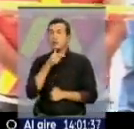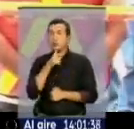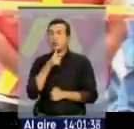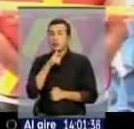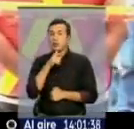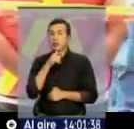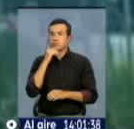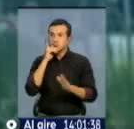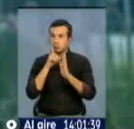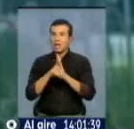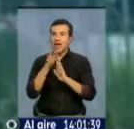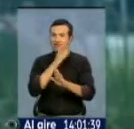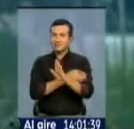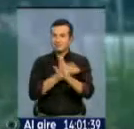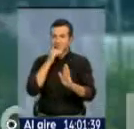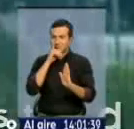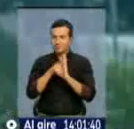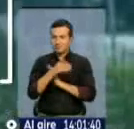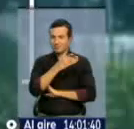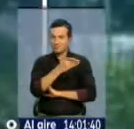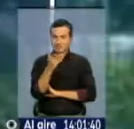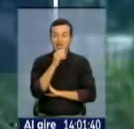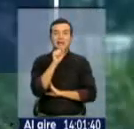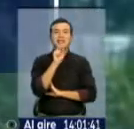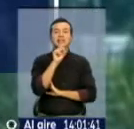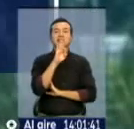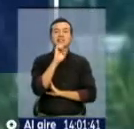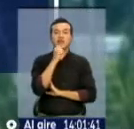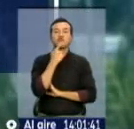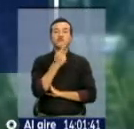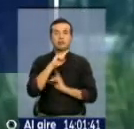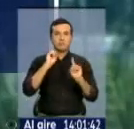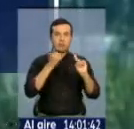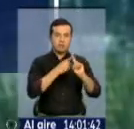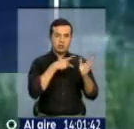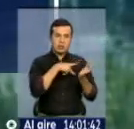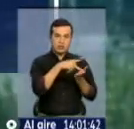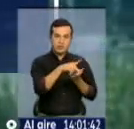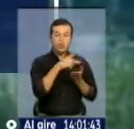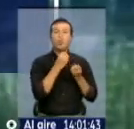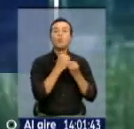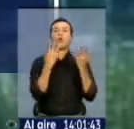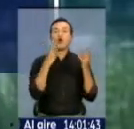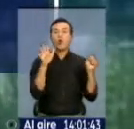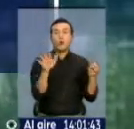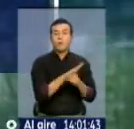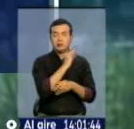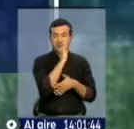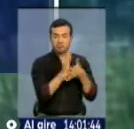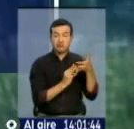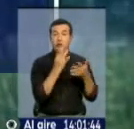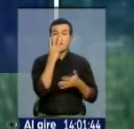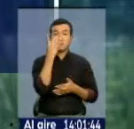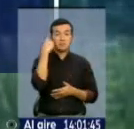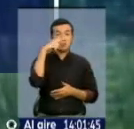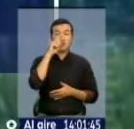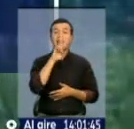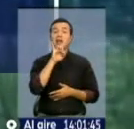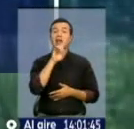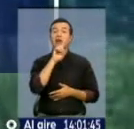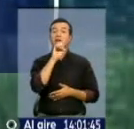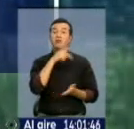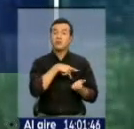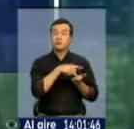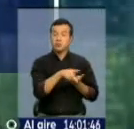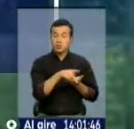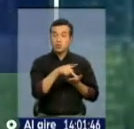a la constructora. Por dicho acercamiento, Santos sostuvo que ese fue el primer pago que hicieron de un total de 14 millones de dólares entregados a Ricardo R., para